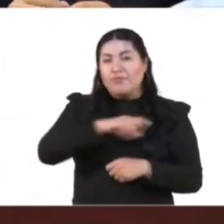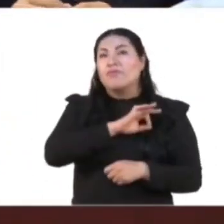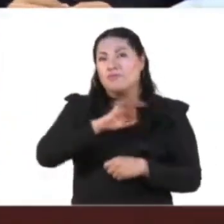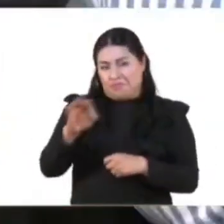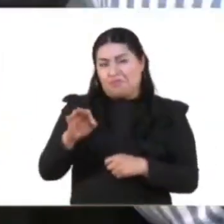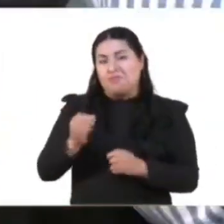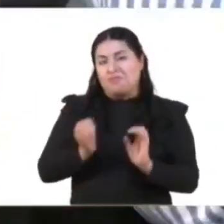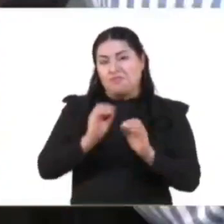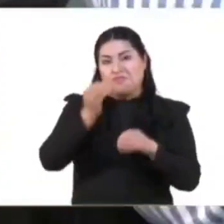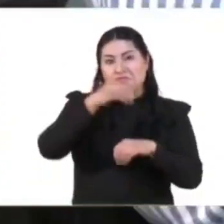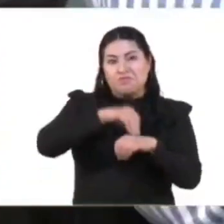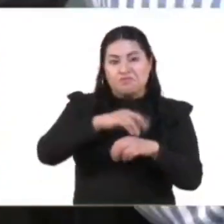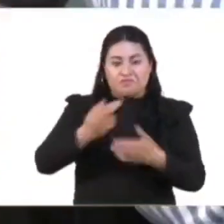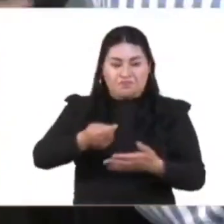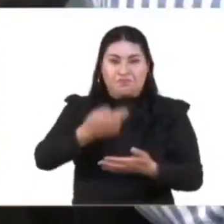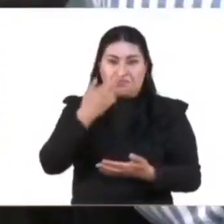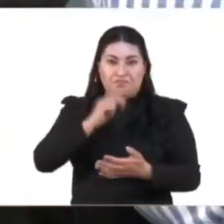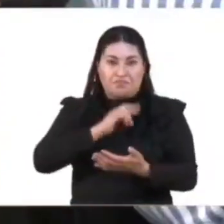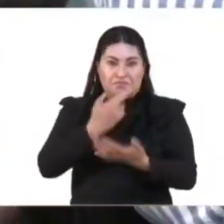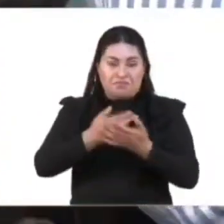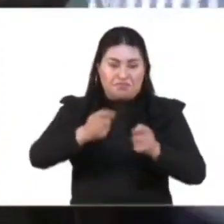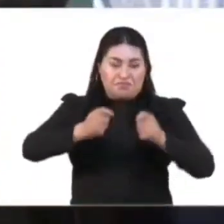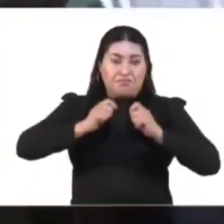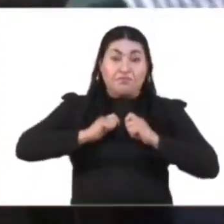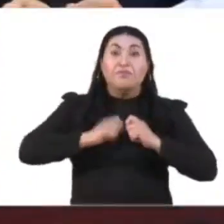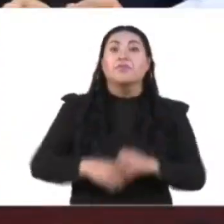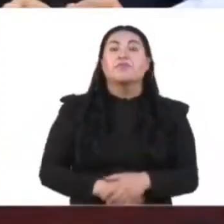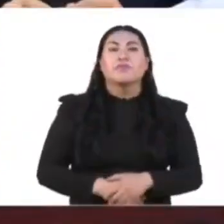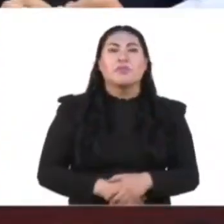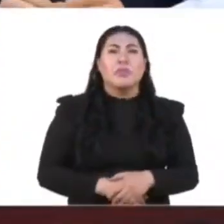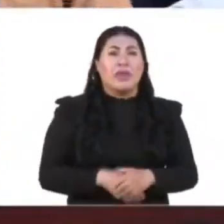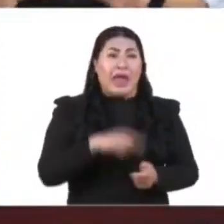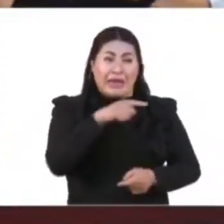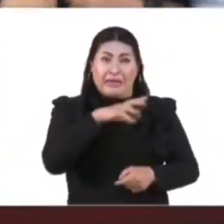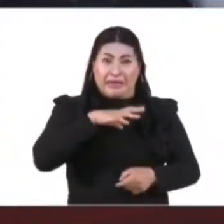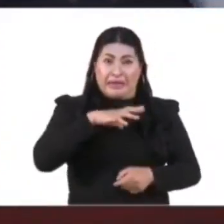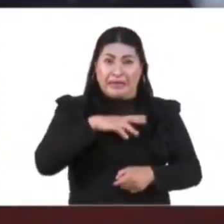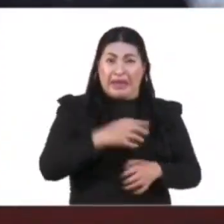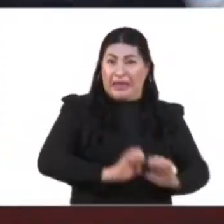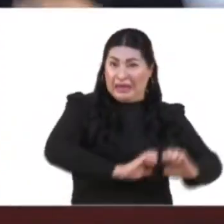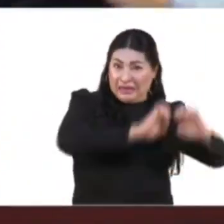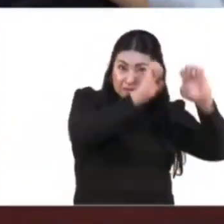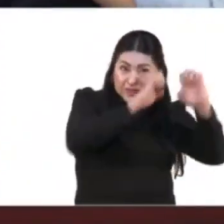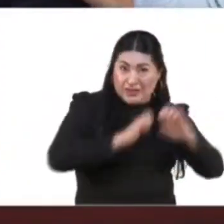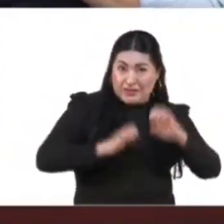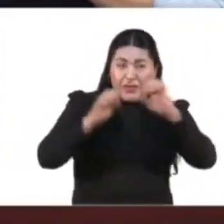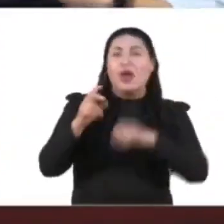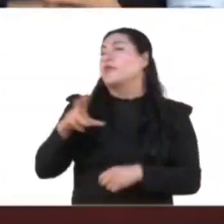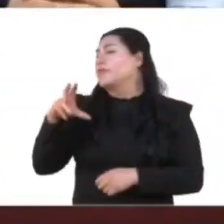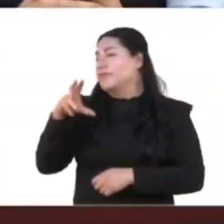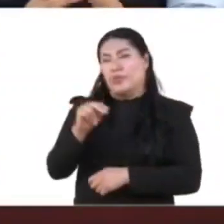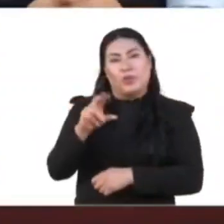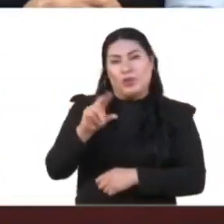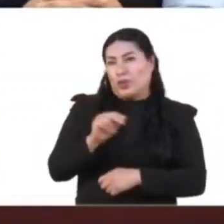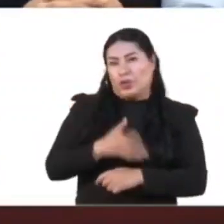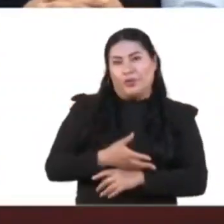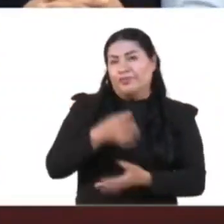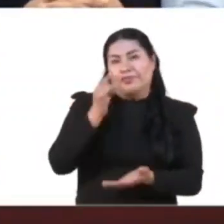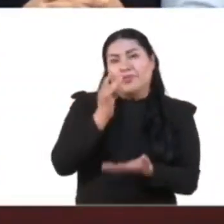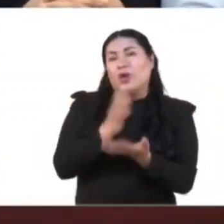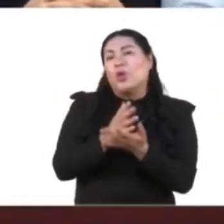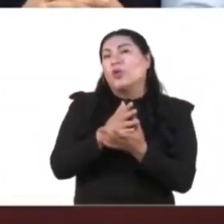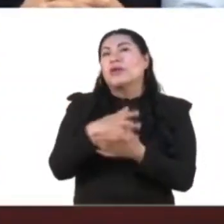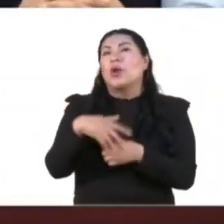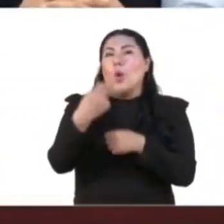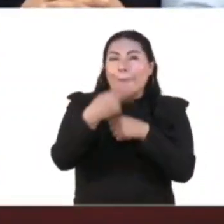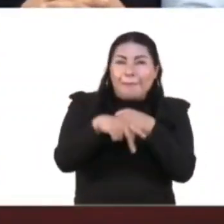son 400 zonas, no son inmuebles propiamente, ¿no? Okay, sí, no es que haya un edificio reconocido, no, sino la probabilidad